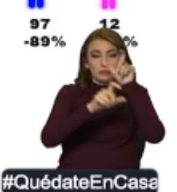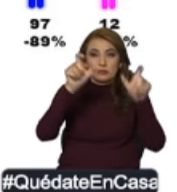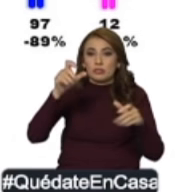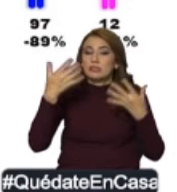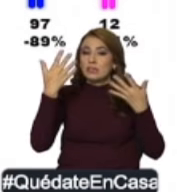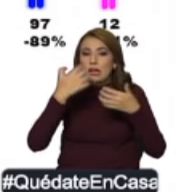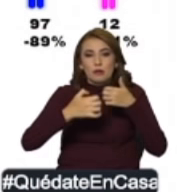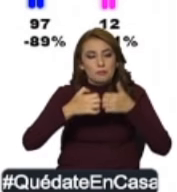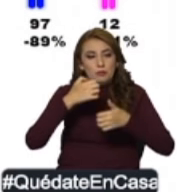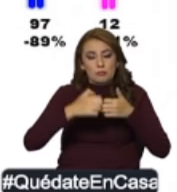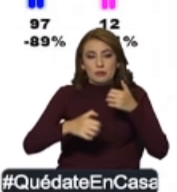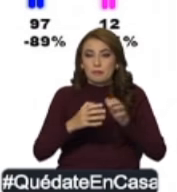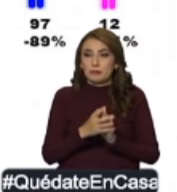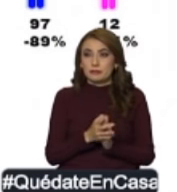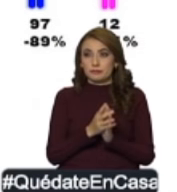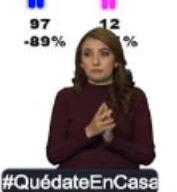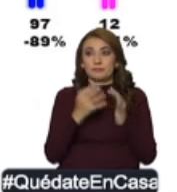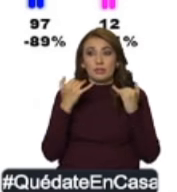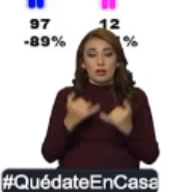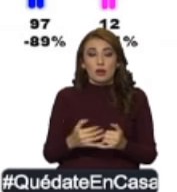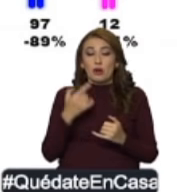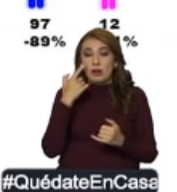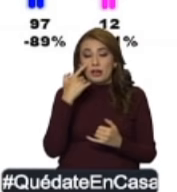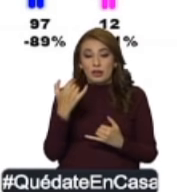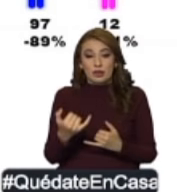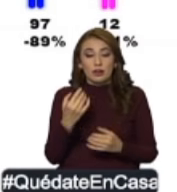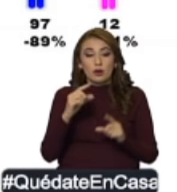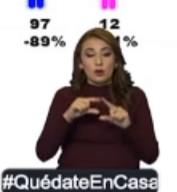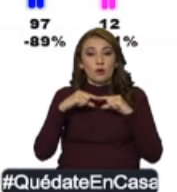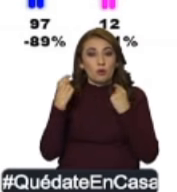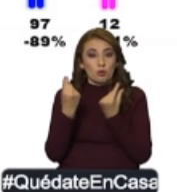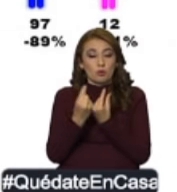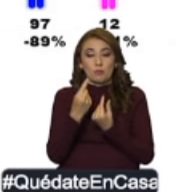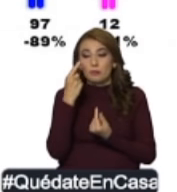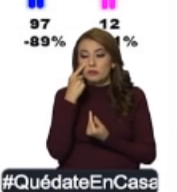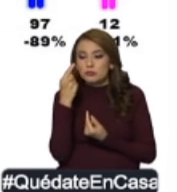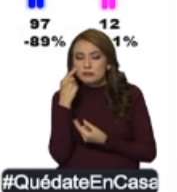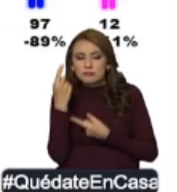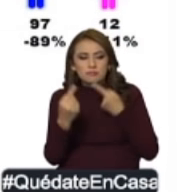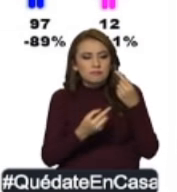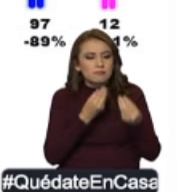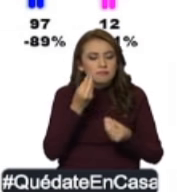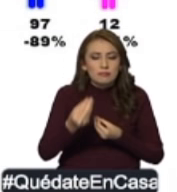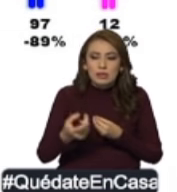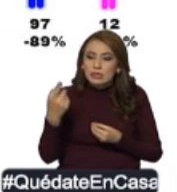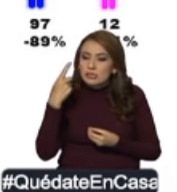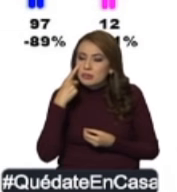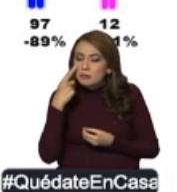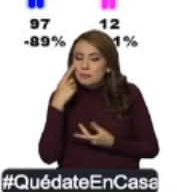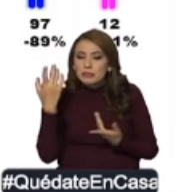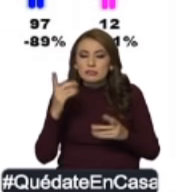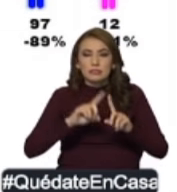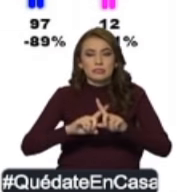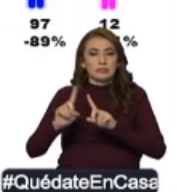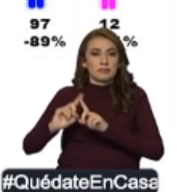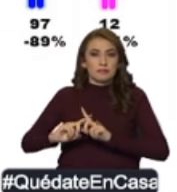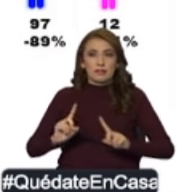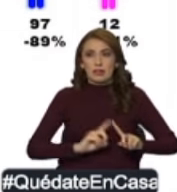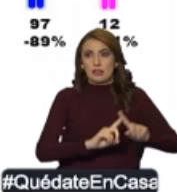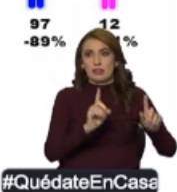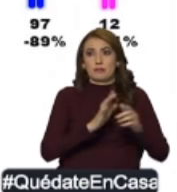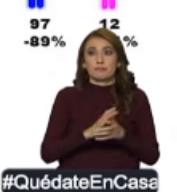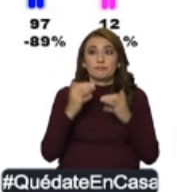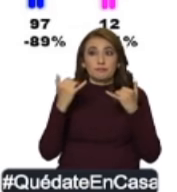cuando nosotros nos damos cuenta qué es lo que está pasando con grupos vulnerables, ahí miramos dónde están las distorsiones. En